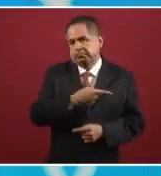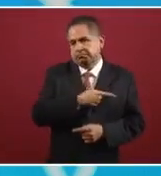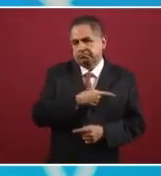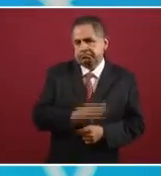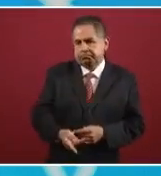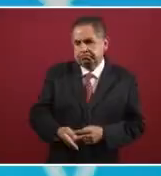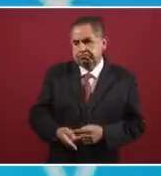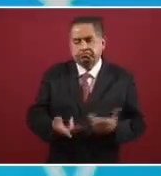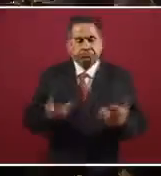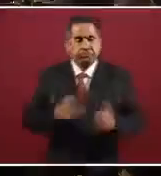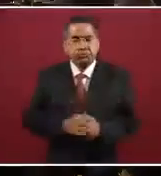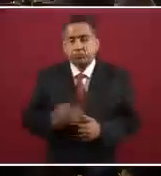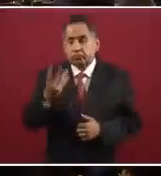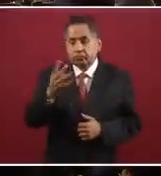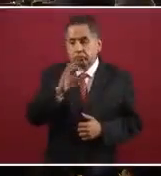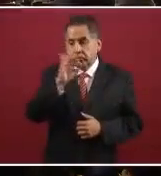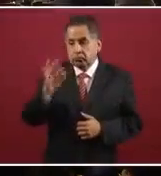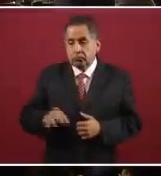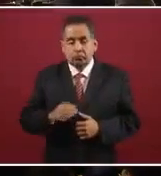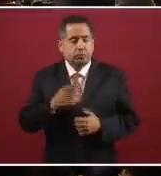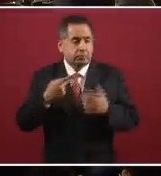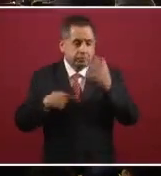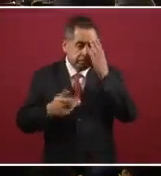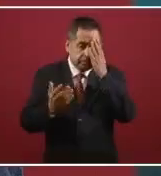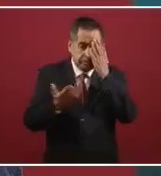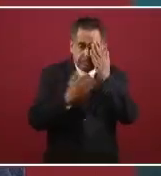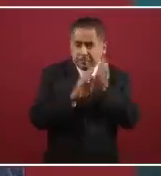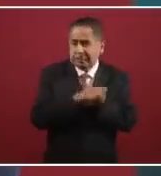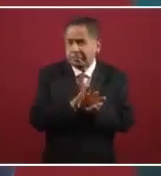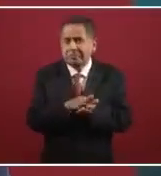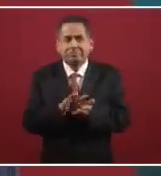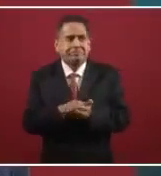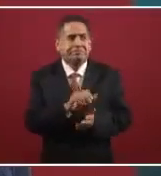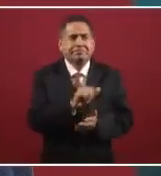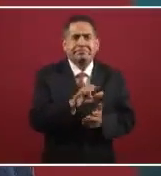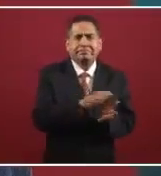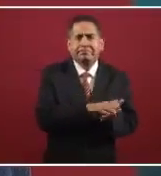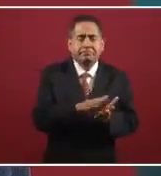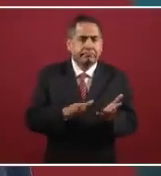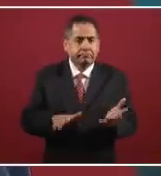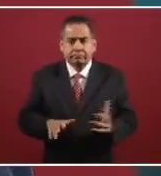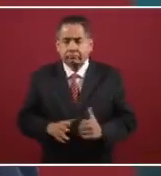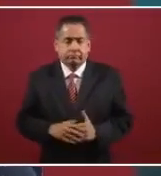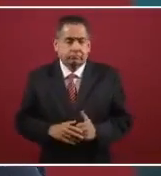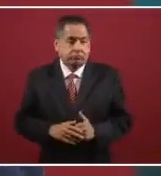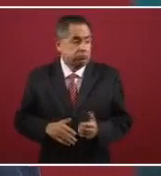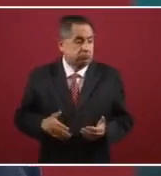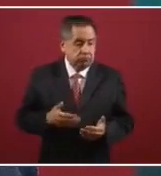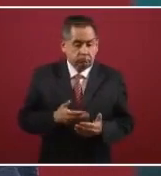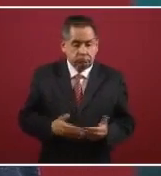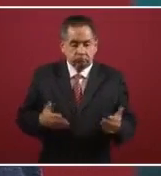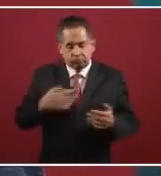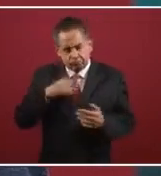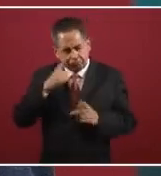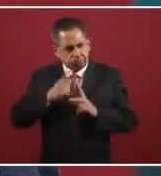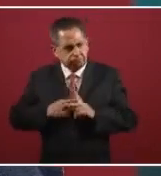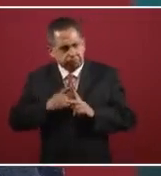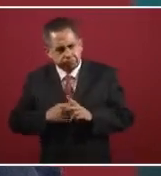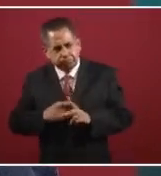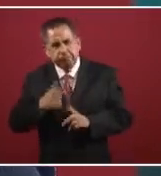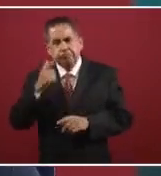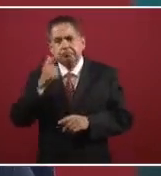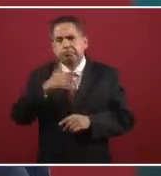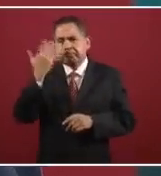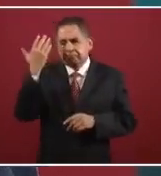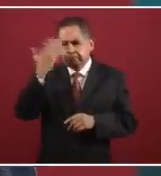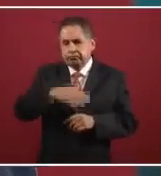teníamos 4% de indigencia, ambos medidos por ingresos, cosa que sabemos hoy, porque hoy no medimos así,